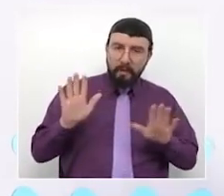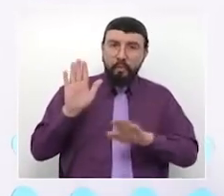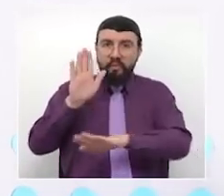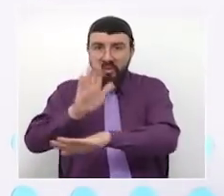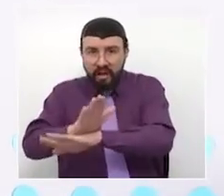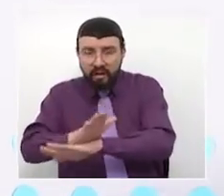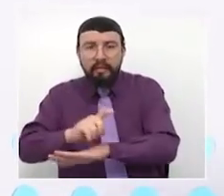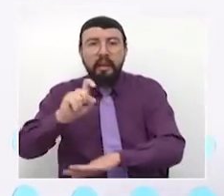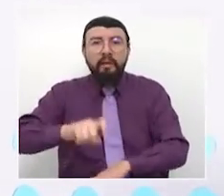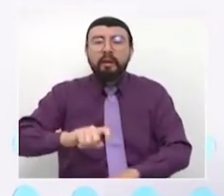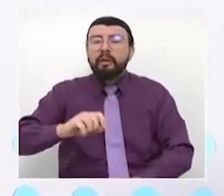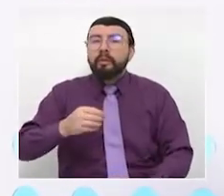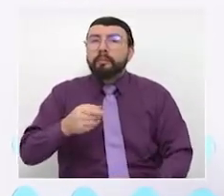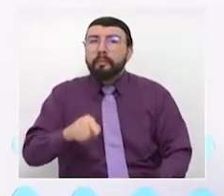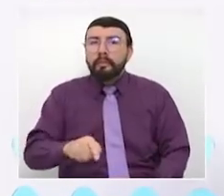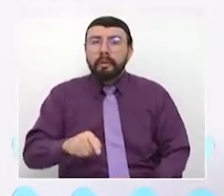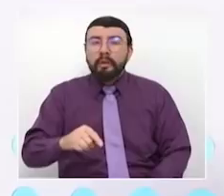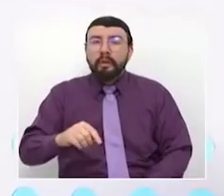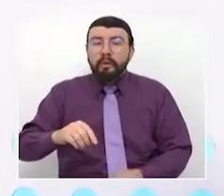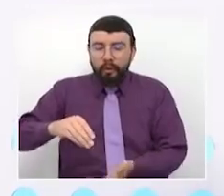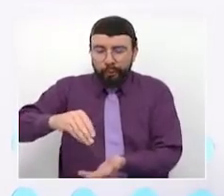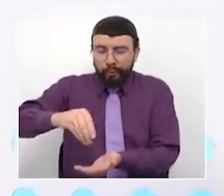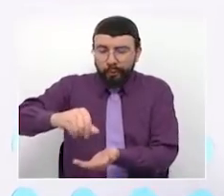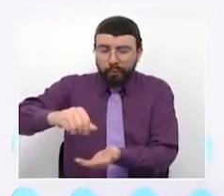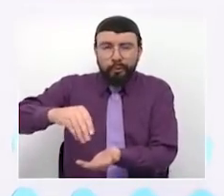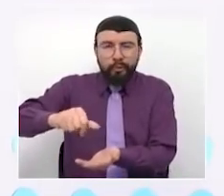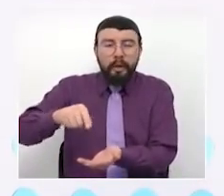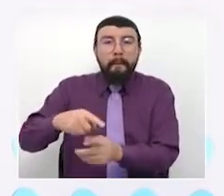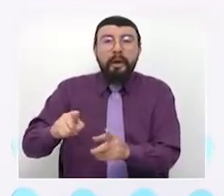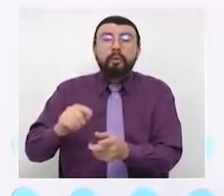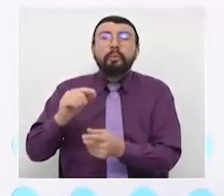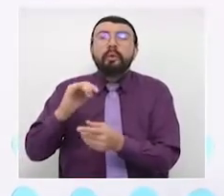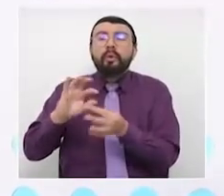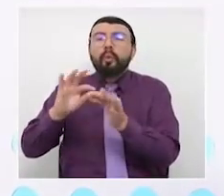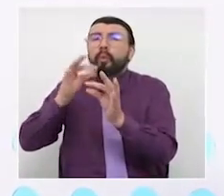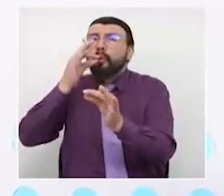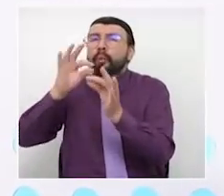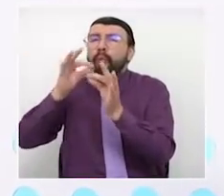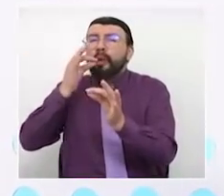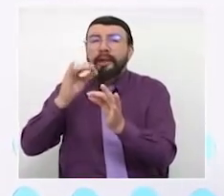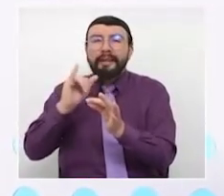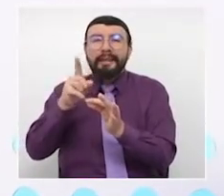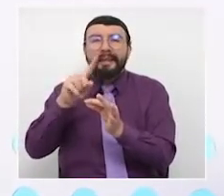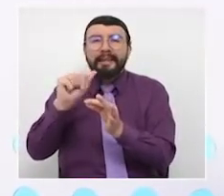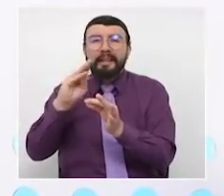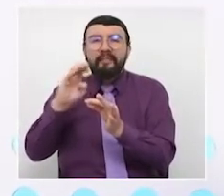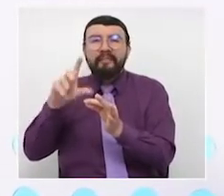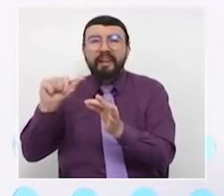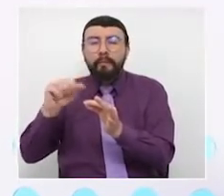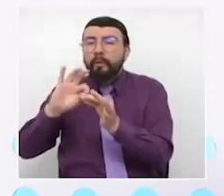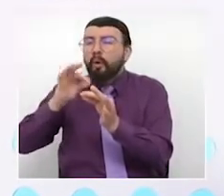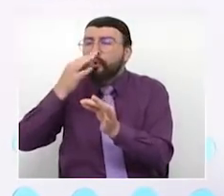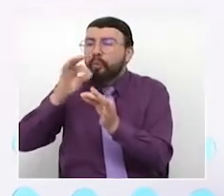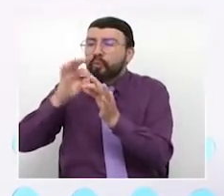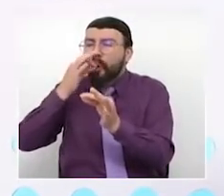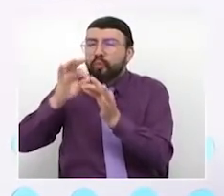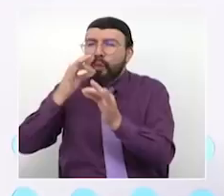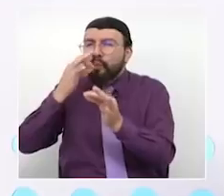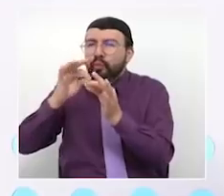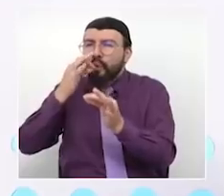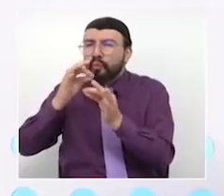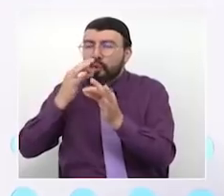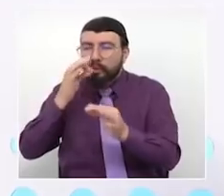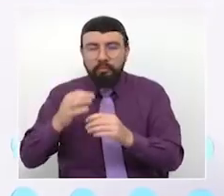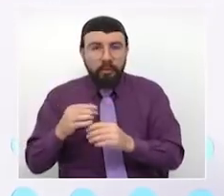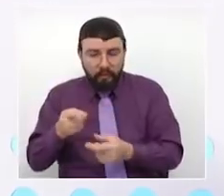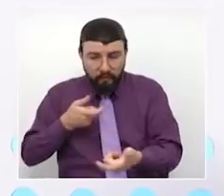tomar zumo de uva Isabela, no de la grande, Isabela, la pequeña, con pepas y con cáscara, porque esa uva no se